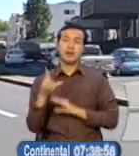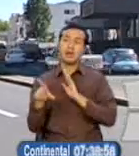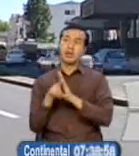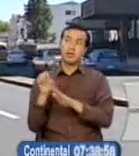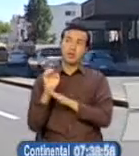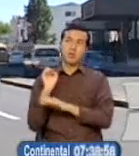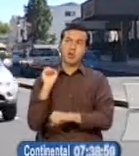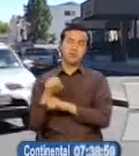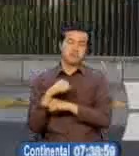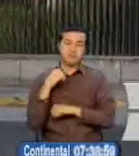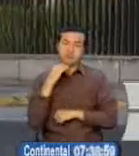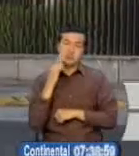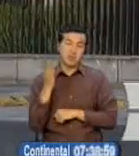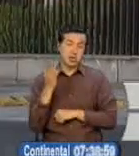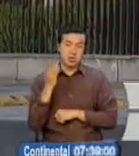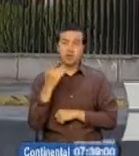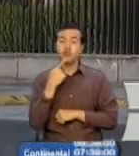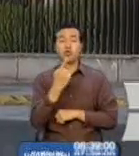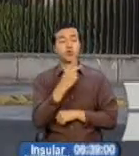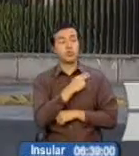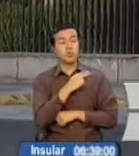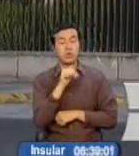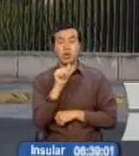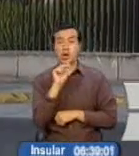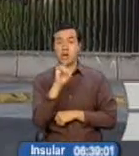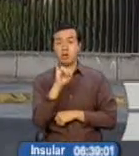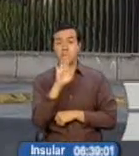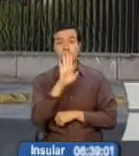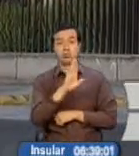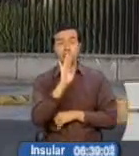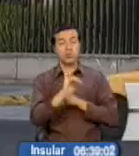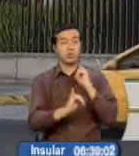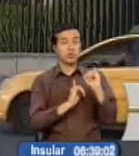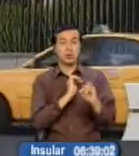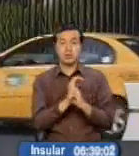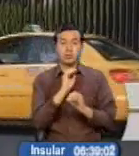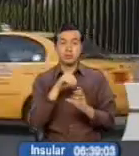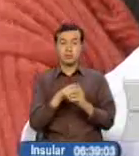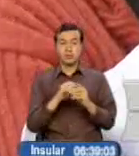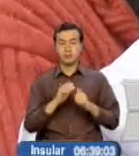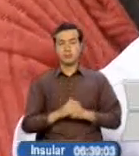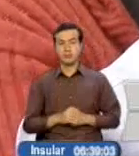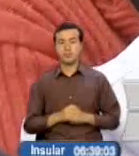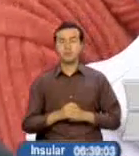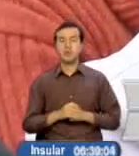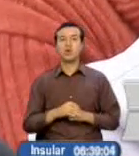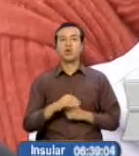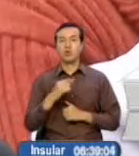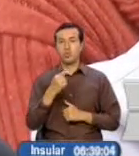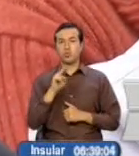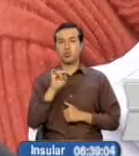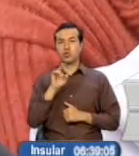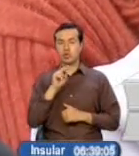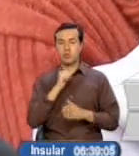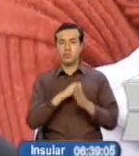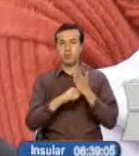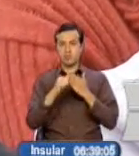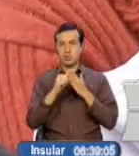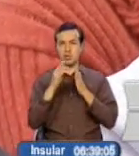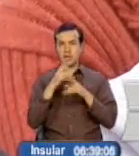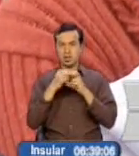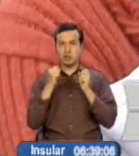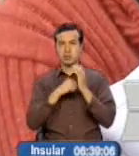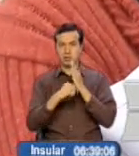la legislación ecuatoriana al argumentar que la universidad tiene carácter internacional. Gustavo Larrea, ex ministro del actual